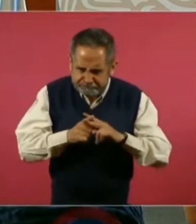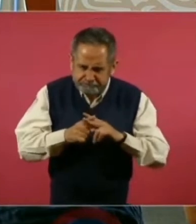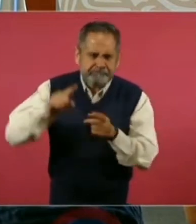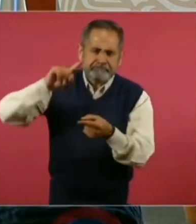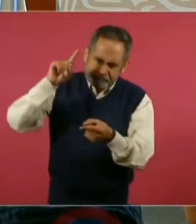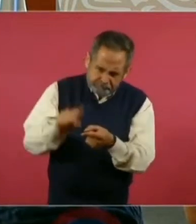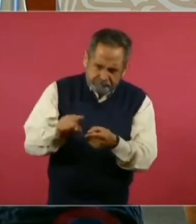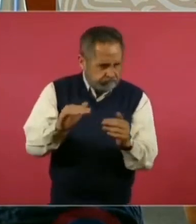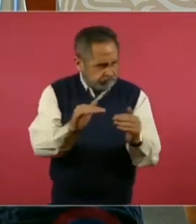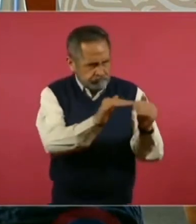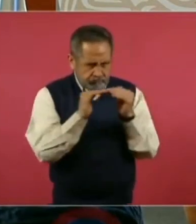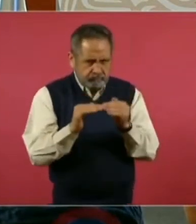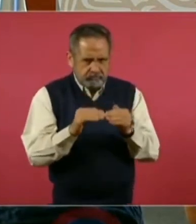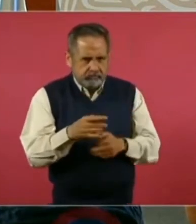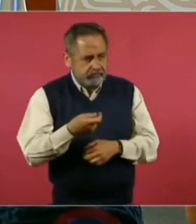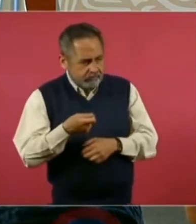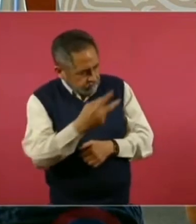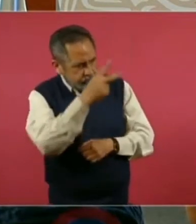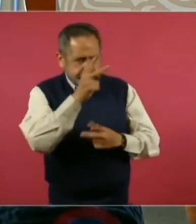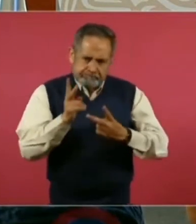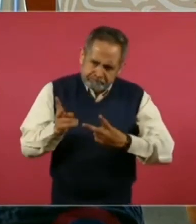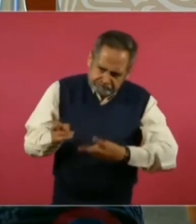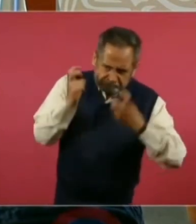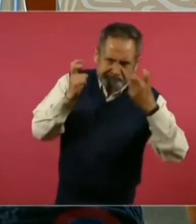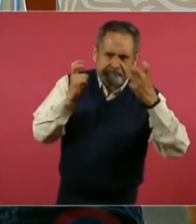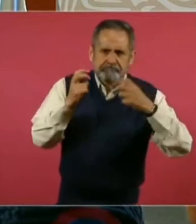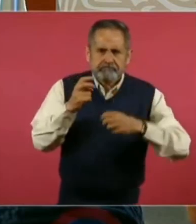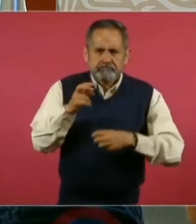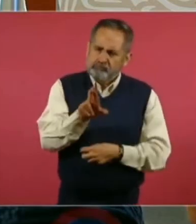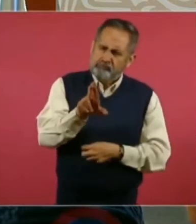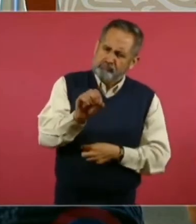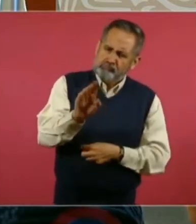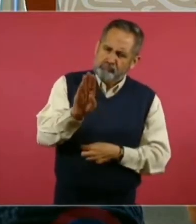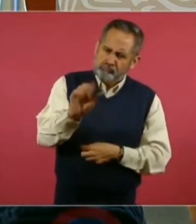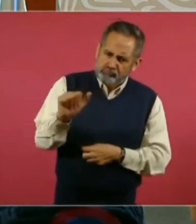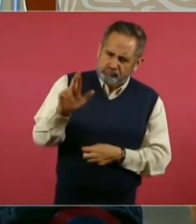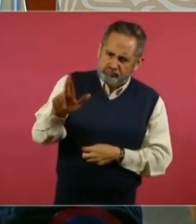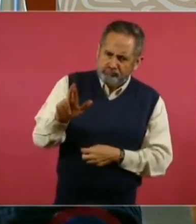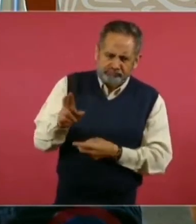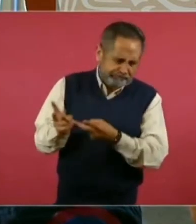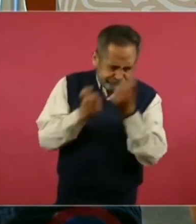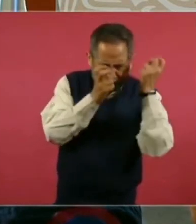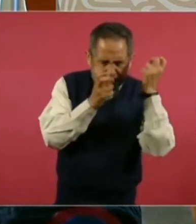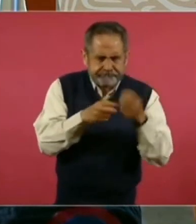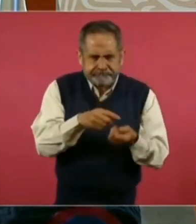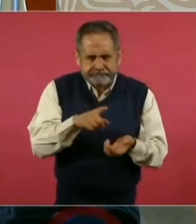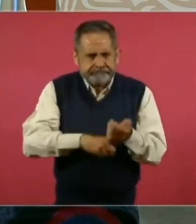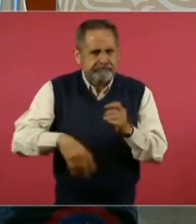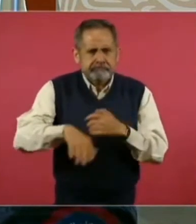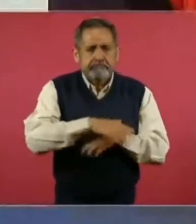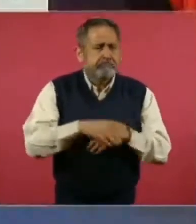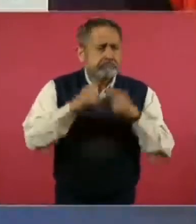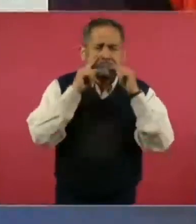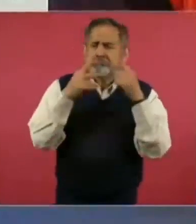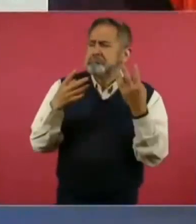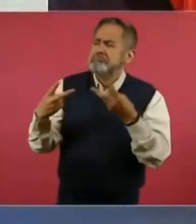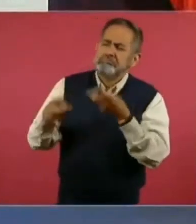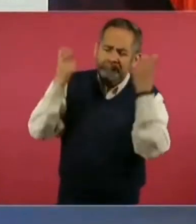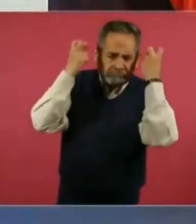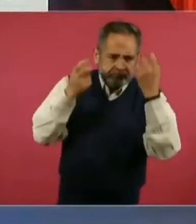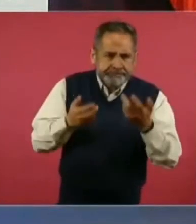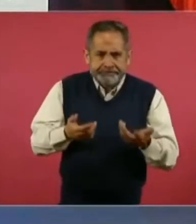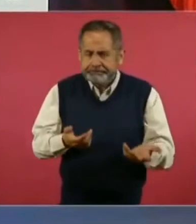Robo se llama eso, en despoblado, a la vista de todos.